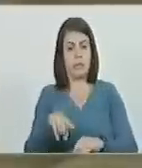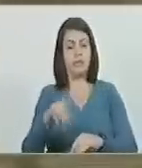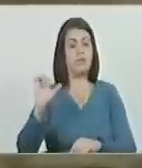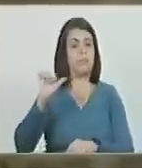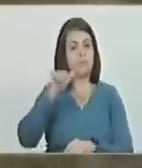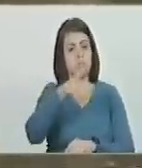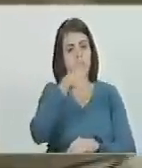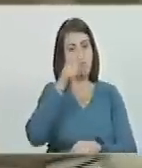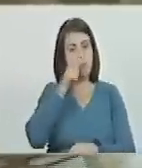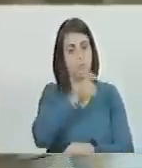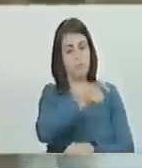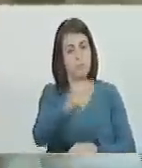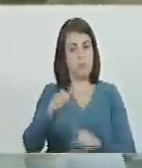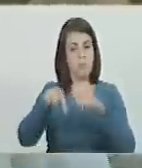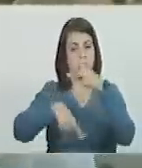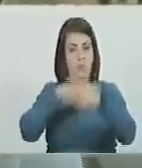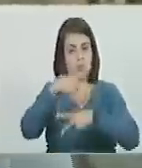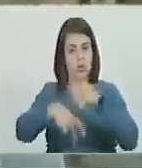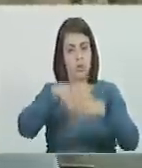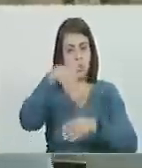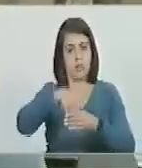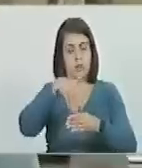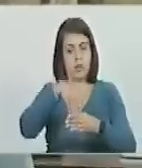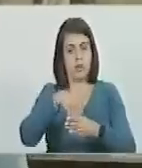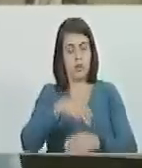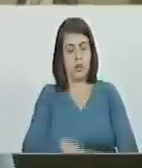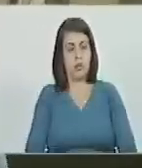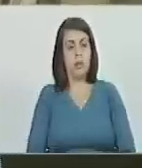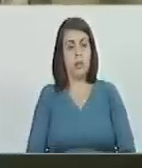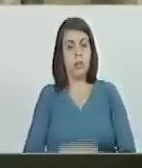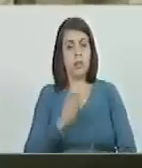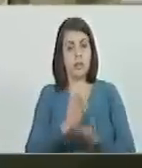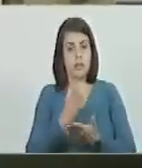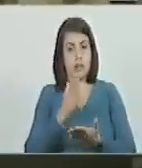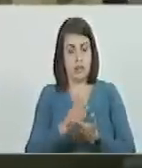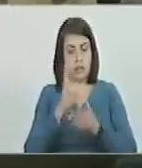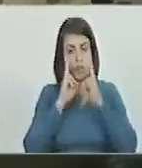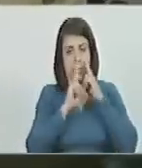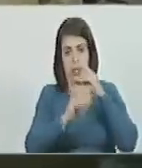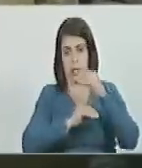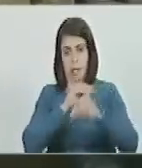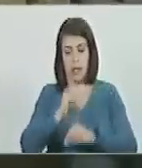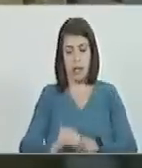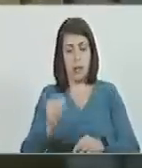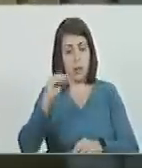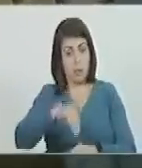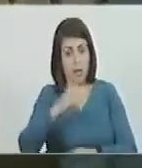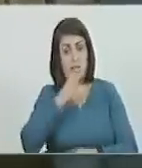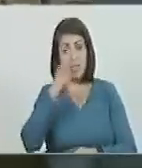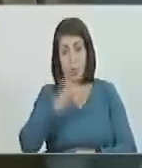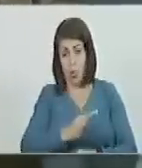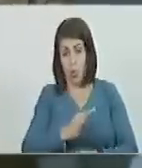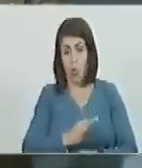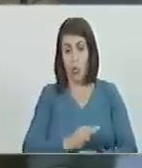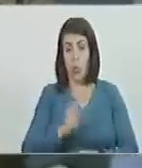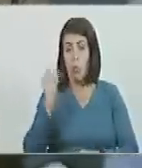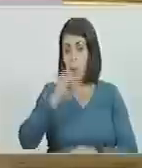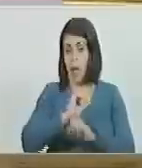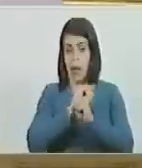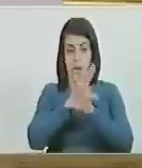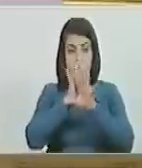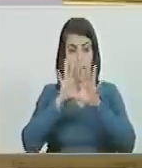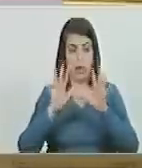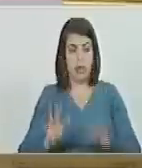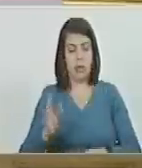soberanía los procesos electorales, que siendo automatizados son los más seguros, los más